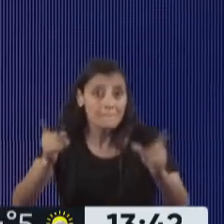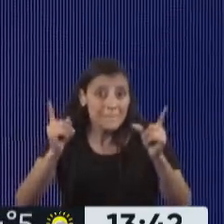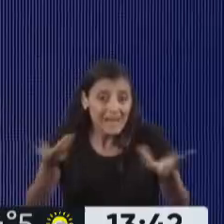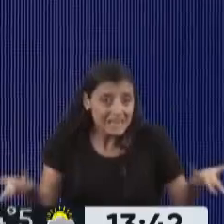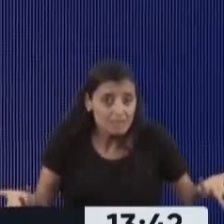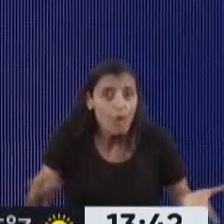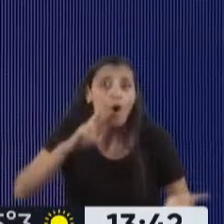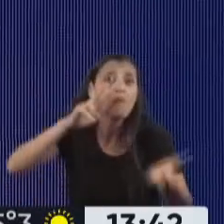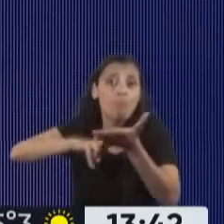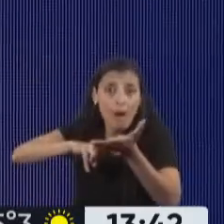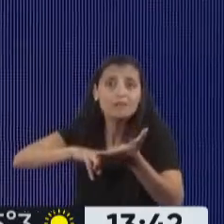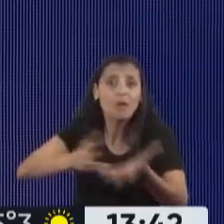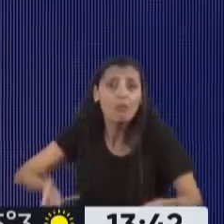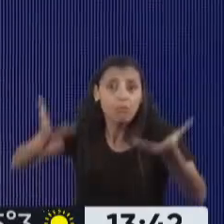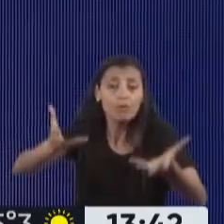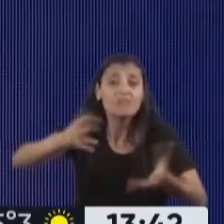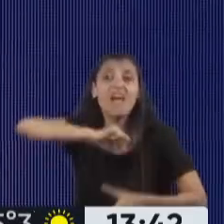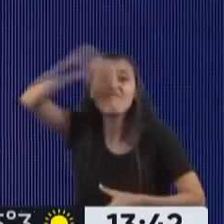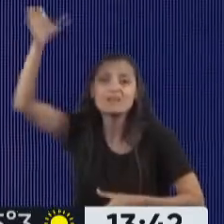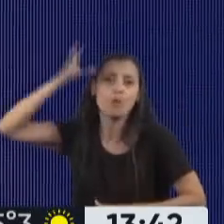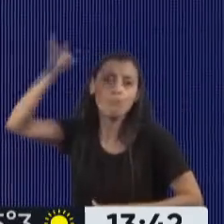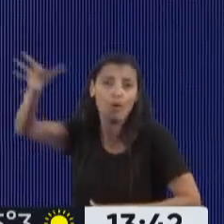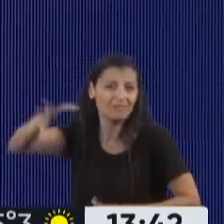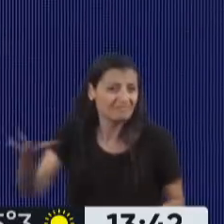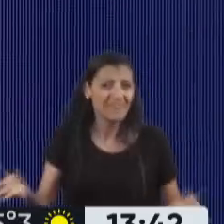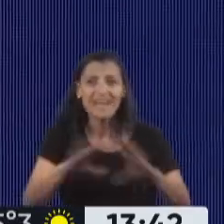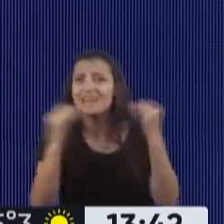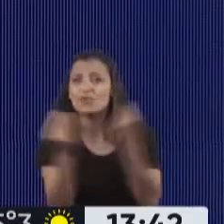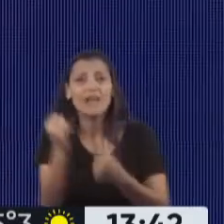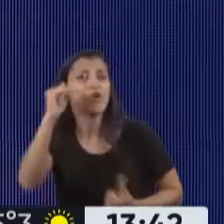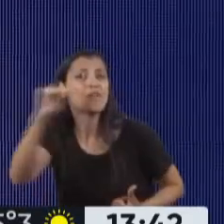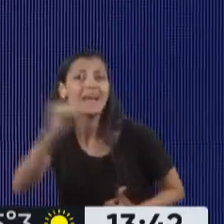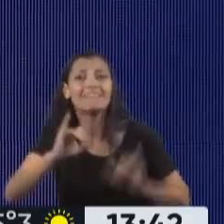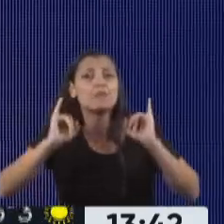terminó en una hiperinflación. Entonces, lo que nosotros hicimos es,